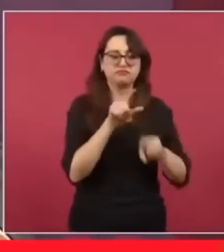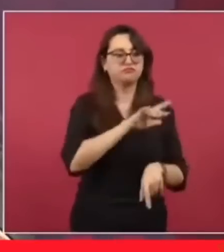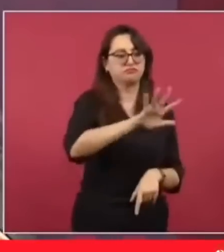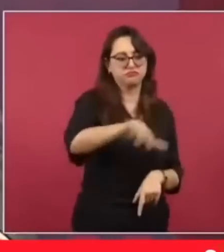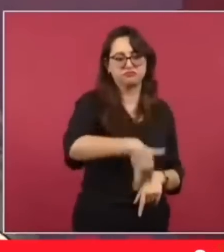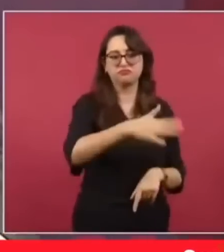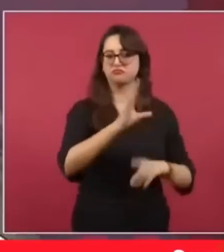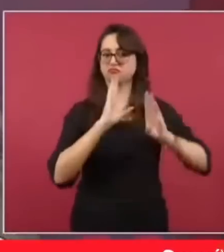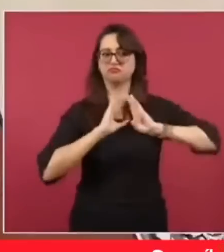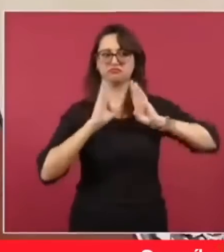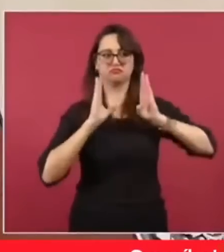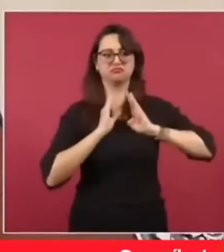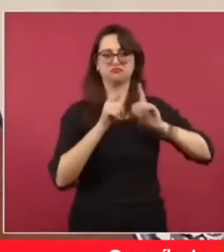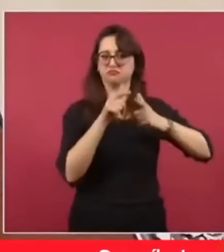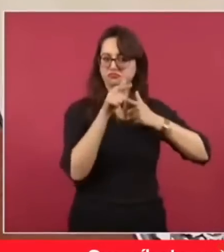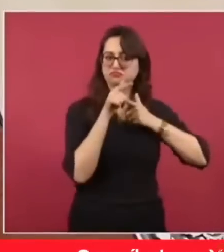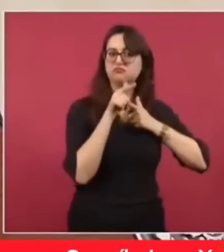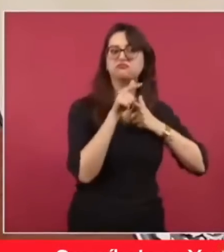haciendo trabajo.